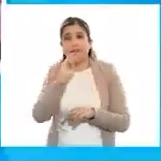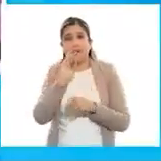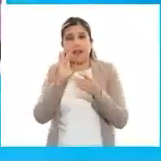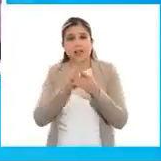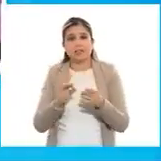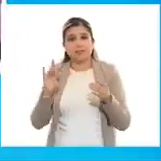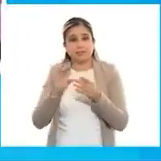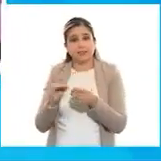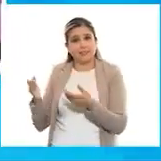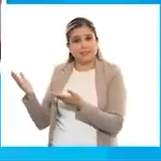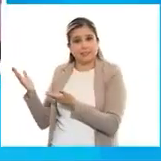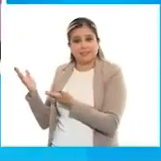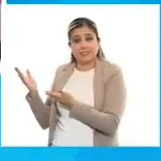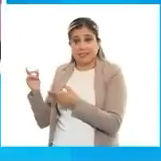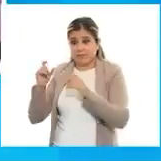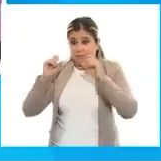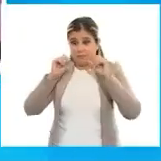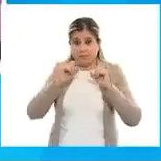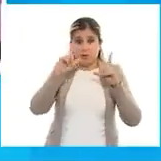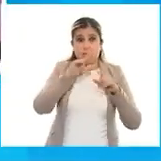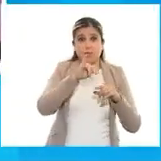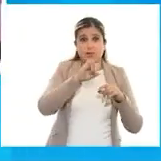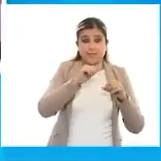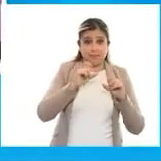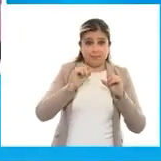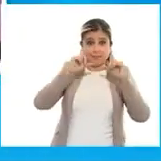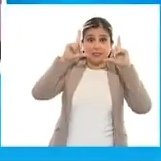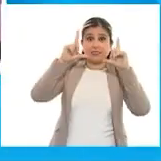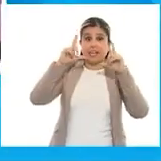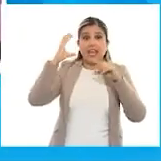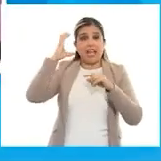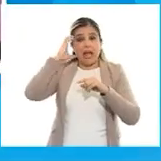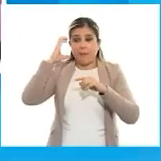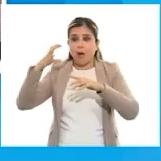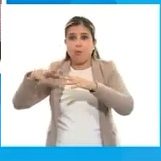que cada que Luisa se levanta, debe tender su cama.